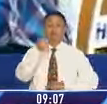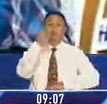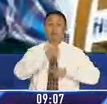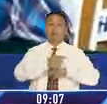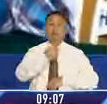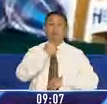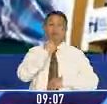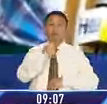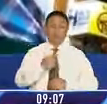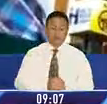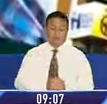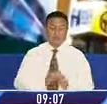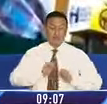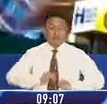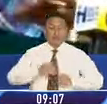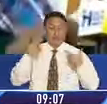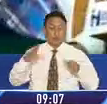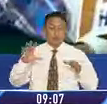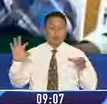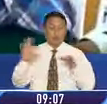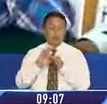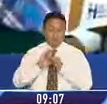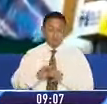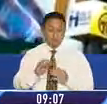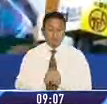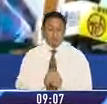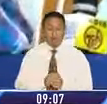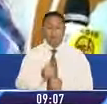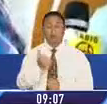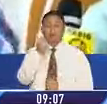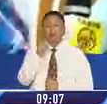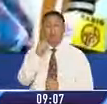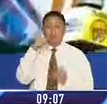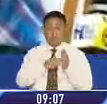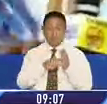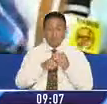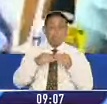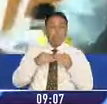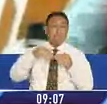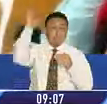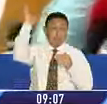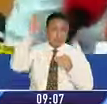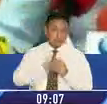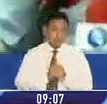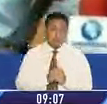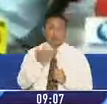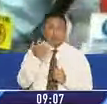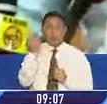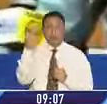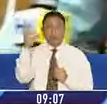Que si algún compañero debe más de 15 más de 10 mil dólares 15